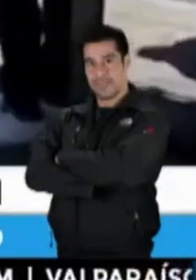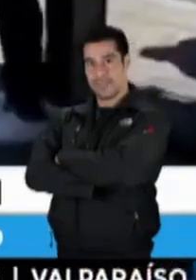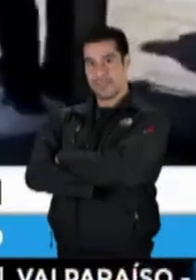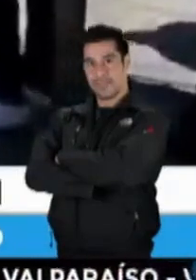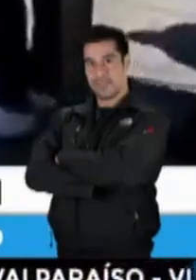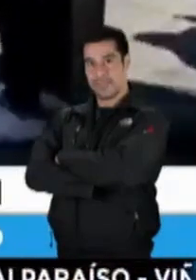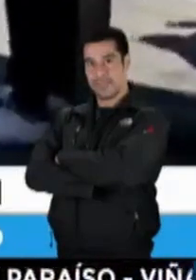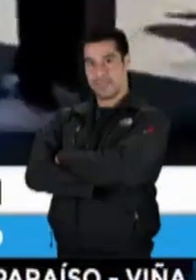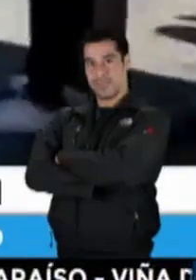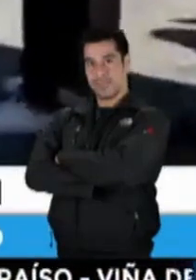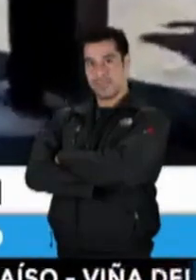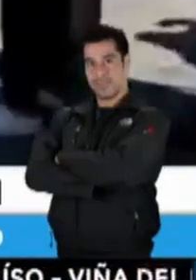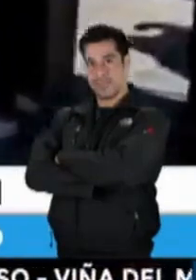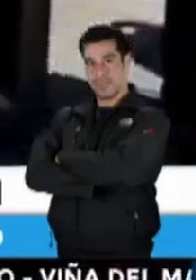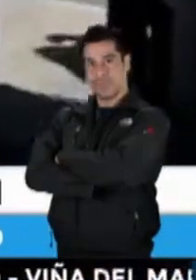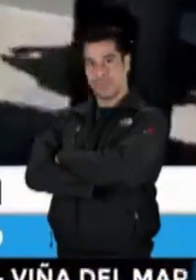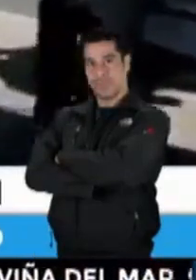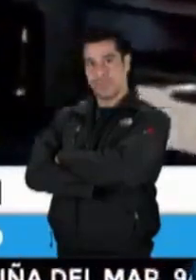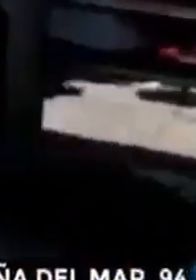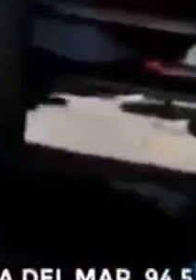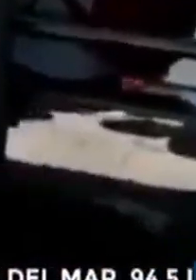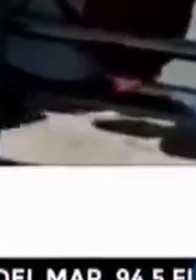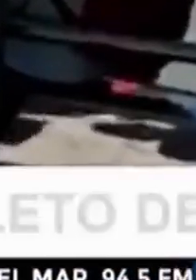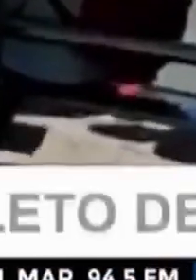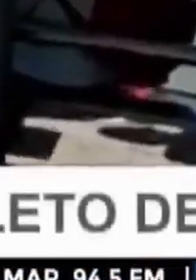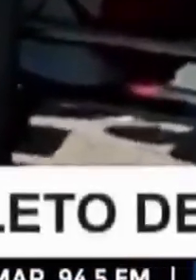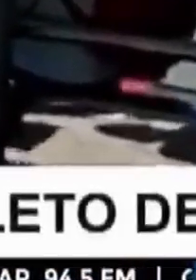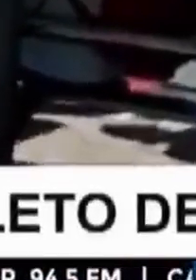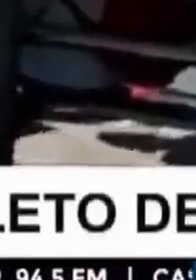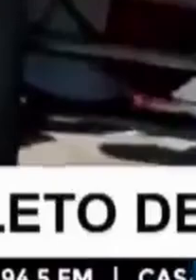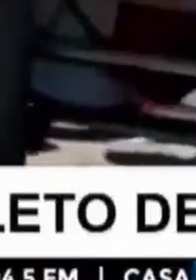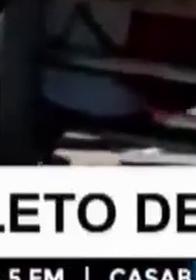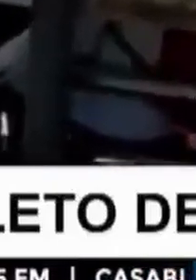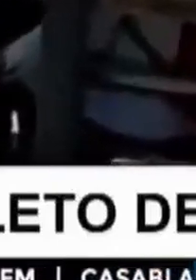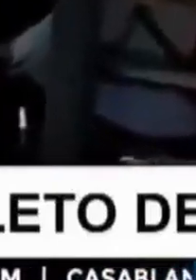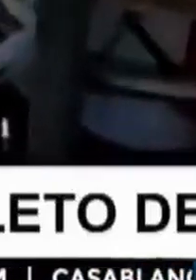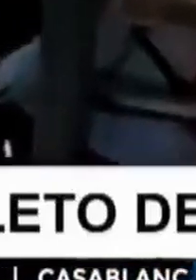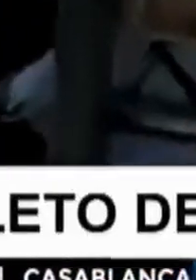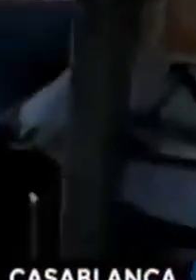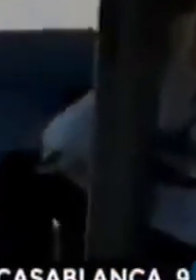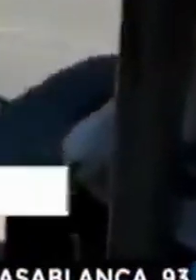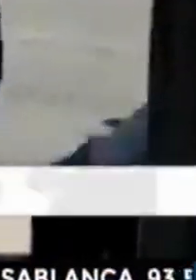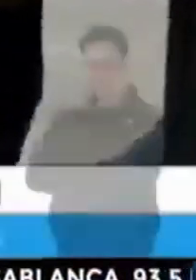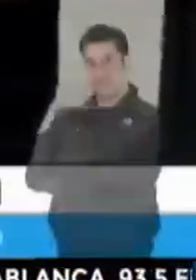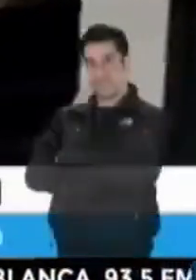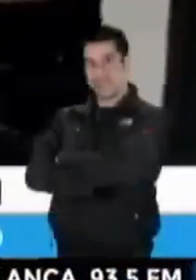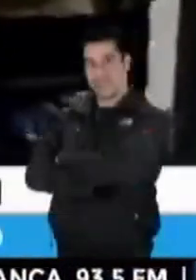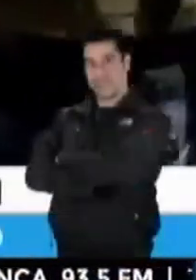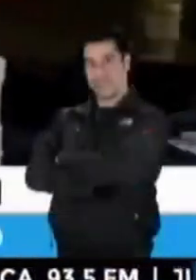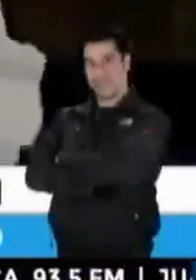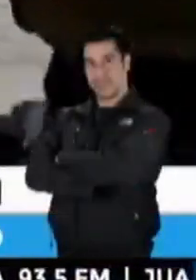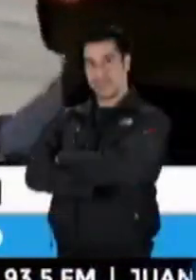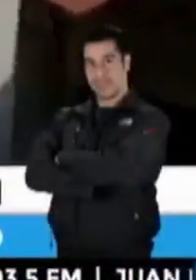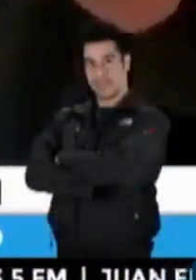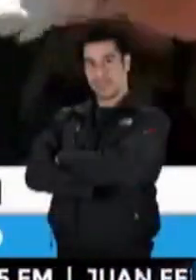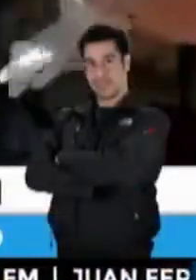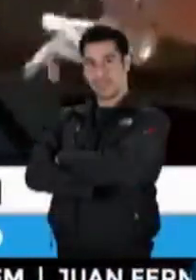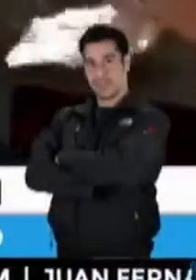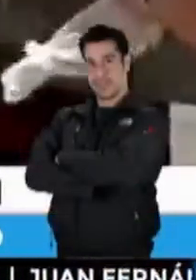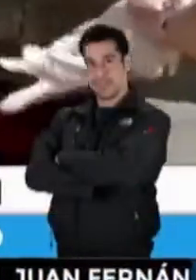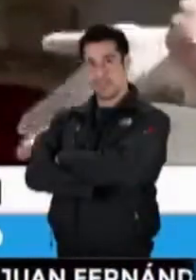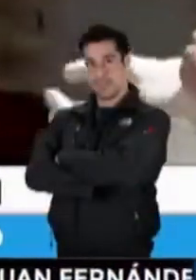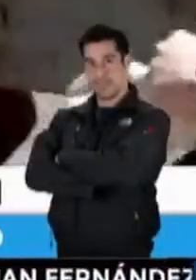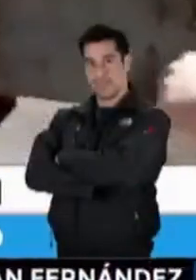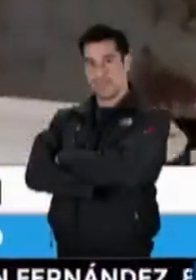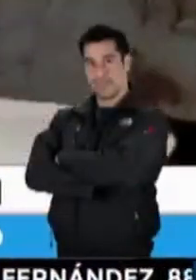lugar. Si bien en un principio parecían ser casos aislados, la capitán de carabineros, Angélica Igor, que es funcionario